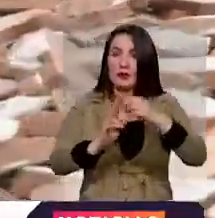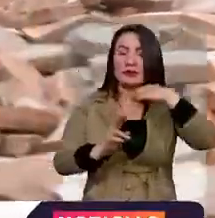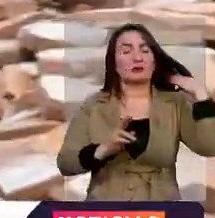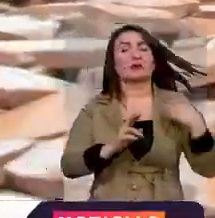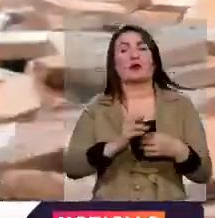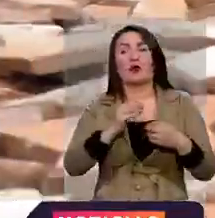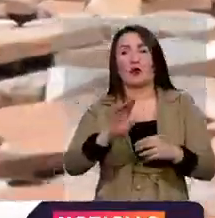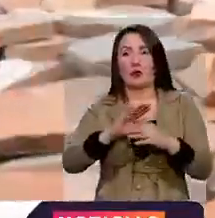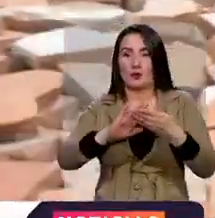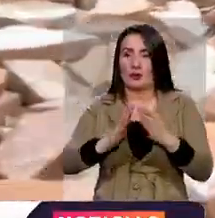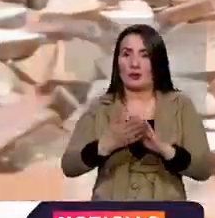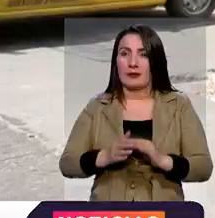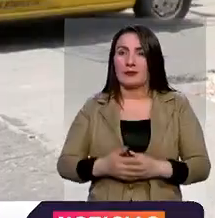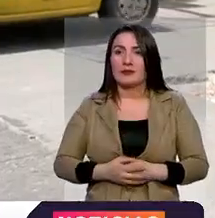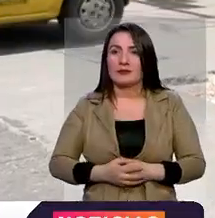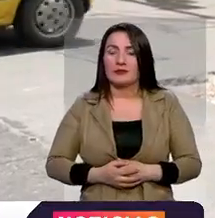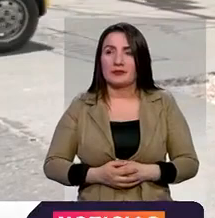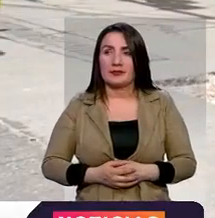la comunidad.